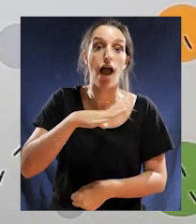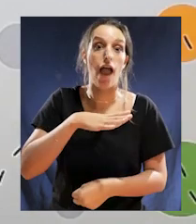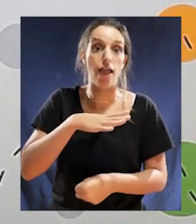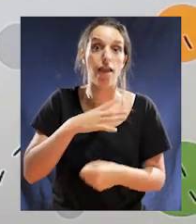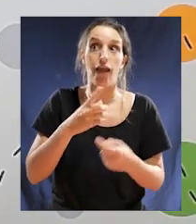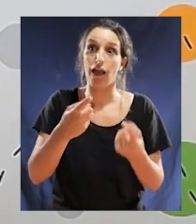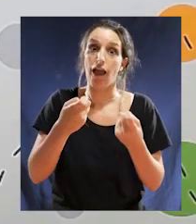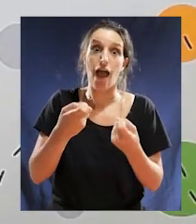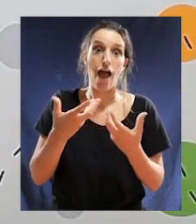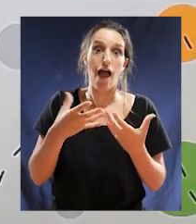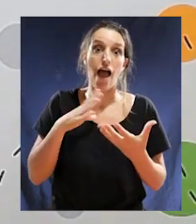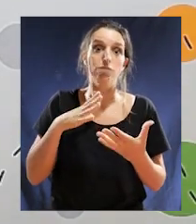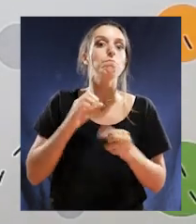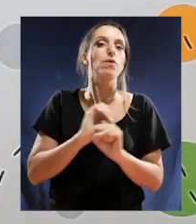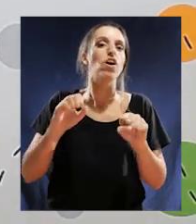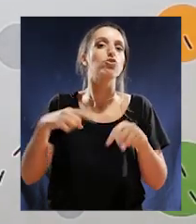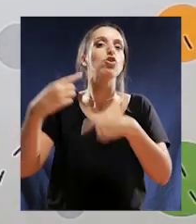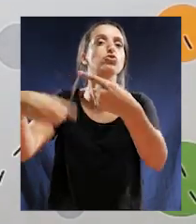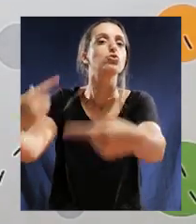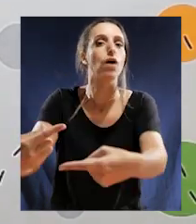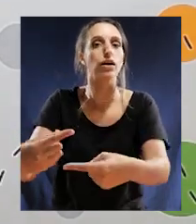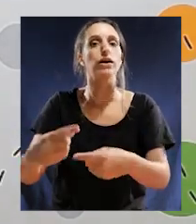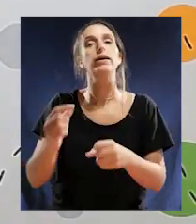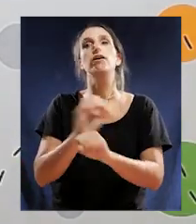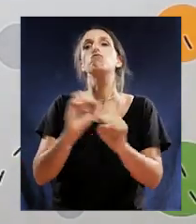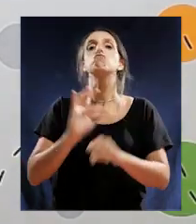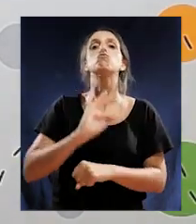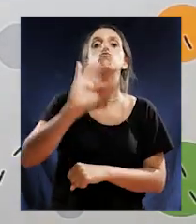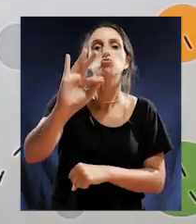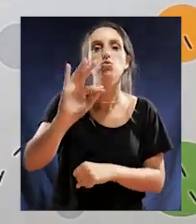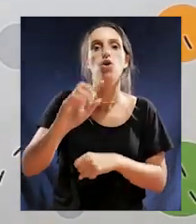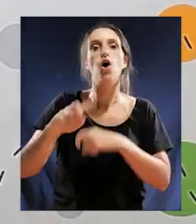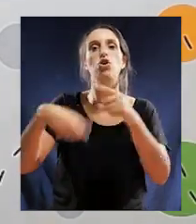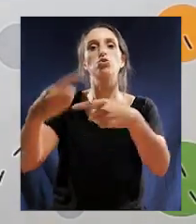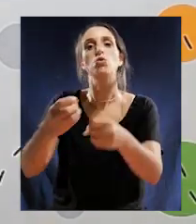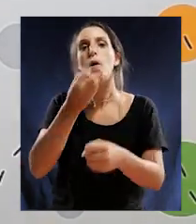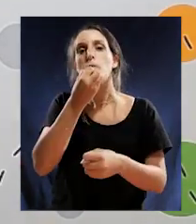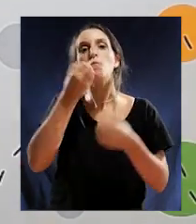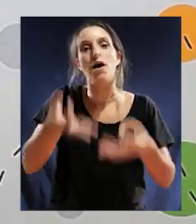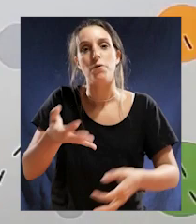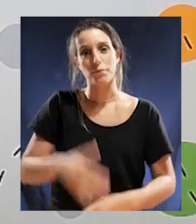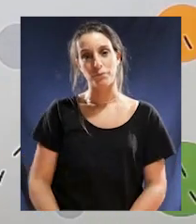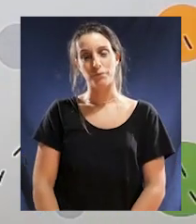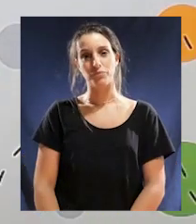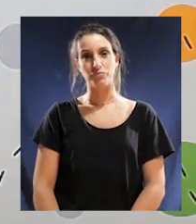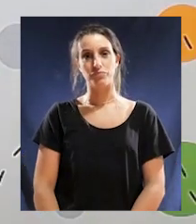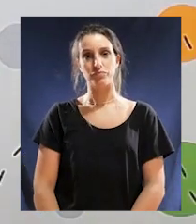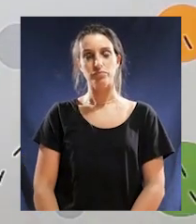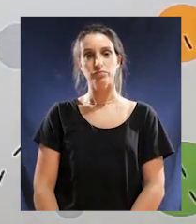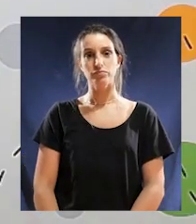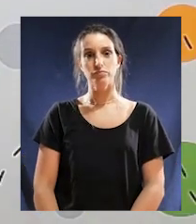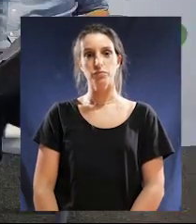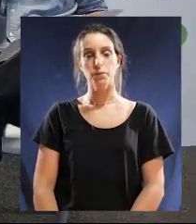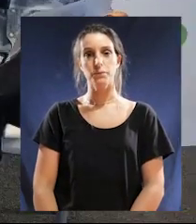para que para continuar para continuar y para que lo que pueda continuar y lo bueno que puede continuar continua